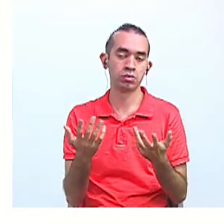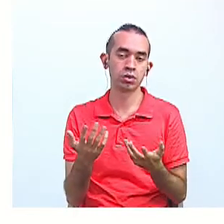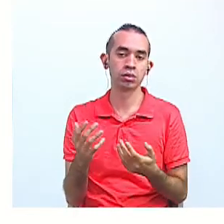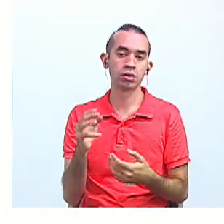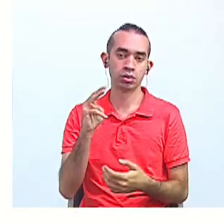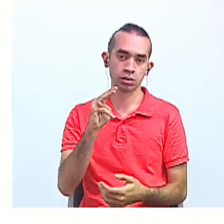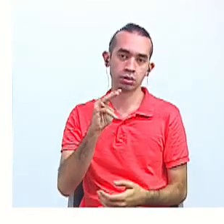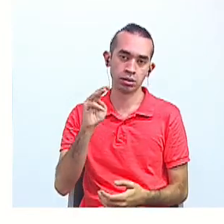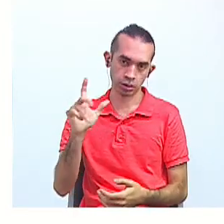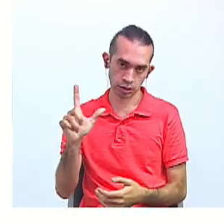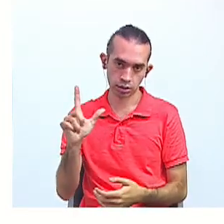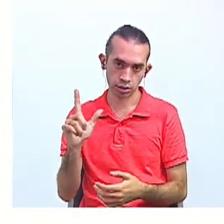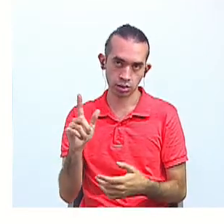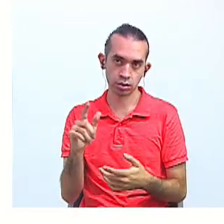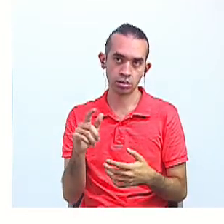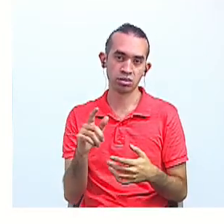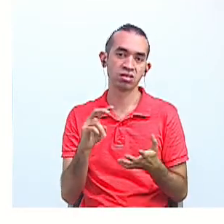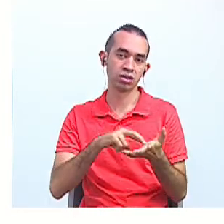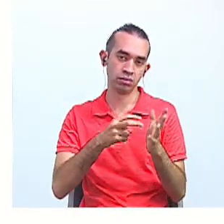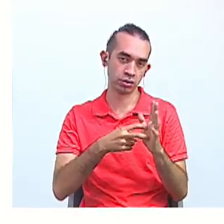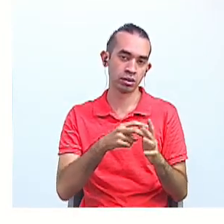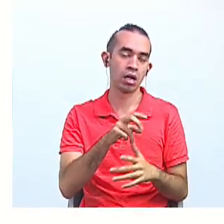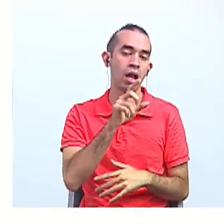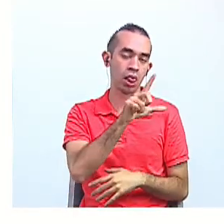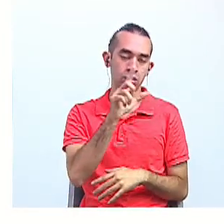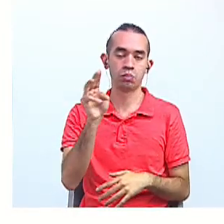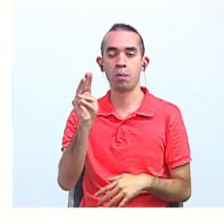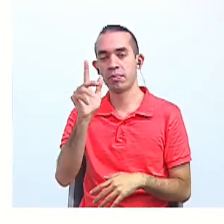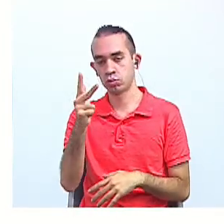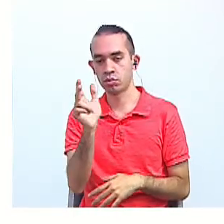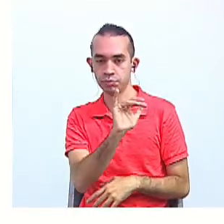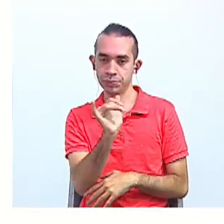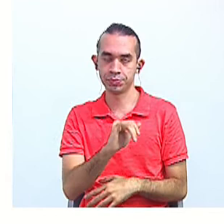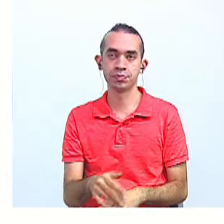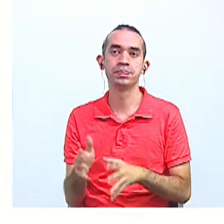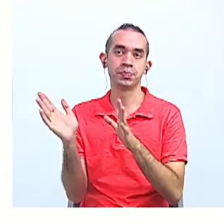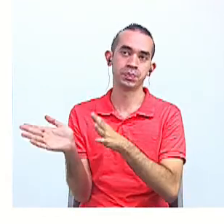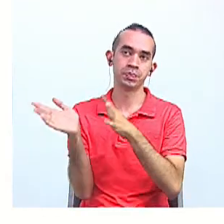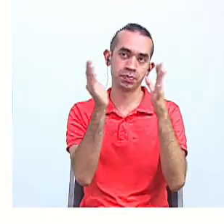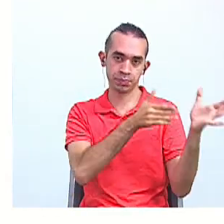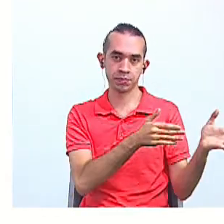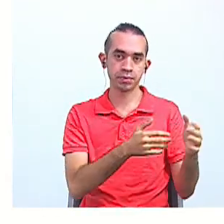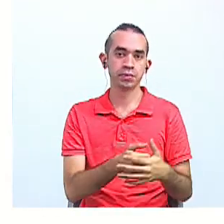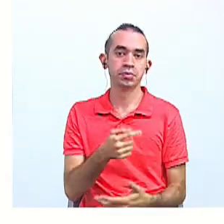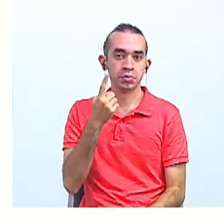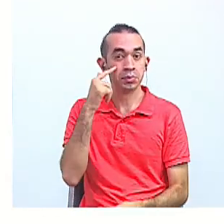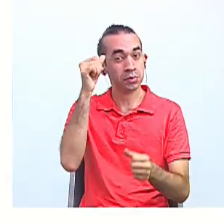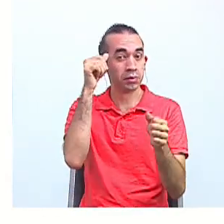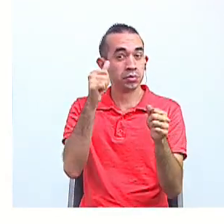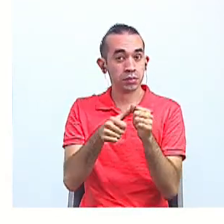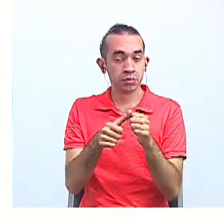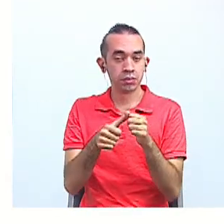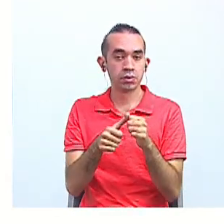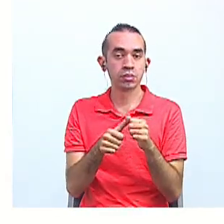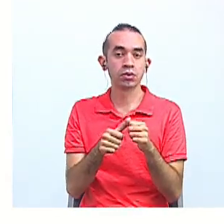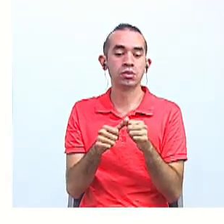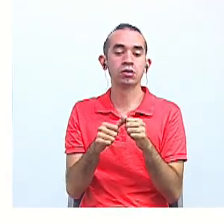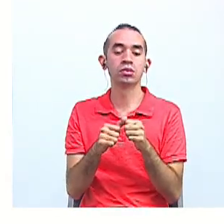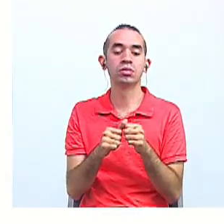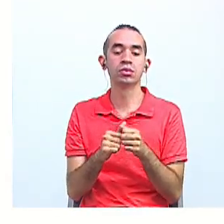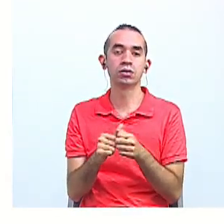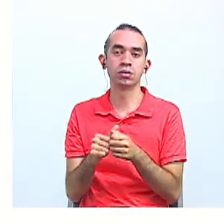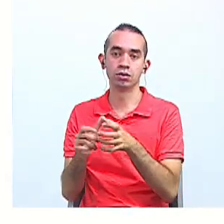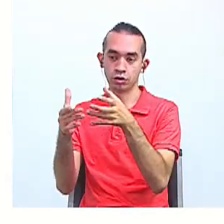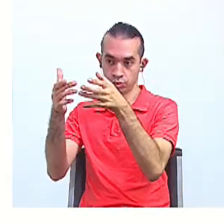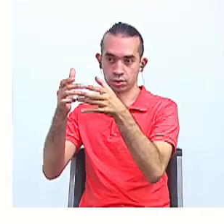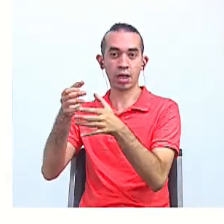1000 litros, que eso es un metro cúbico. Muy bien. Entonces, recordemos que el volumen desplazado por el cilindro de